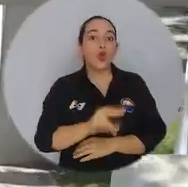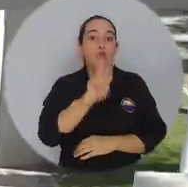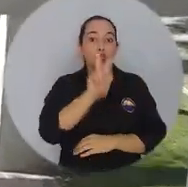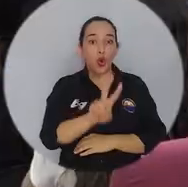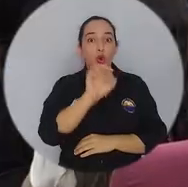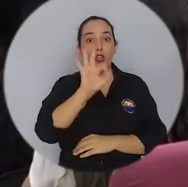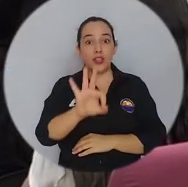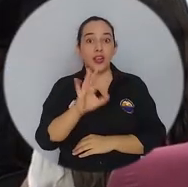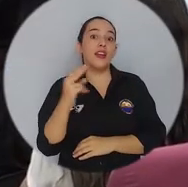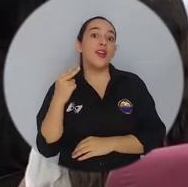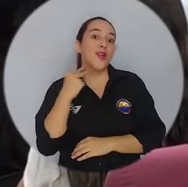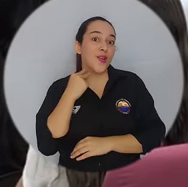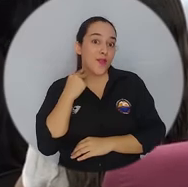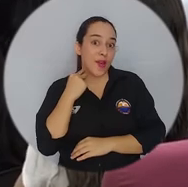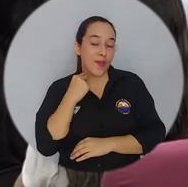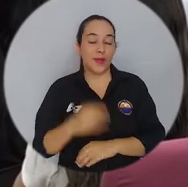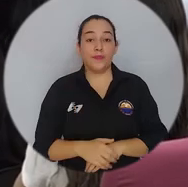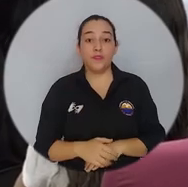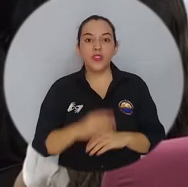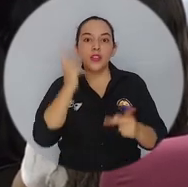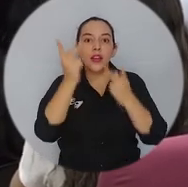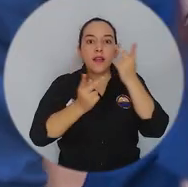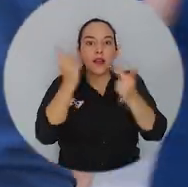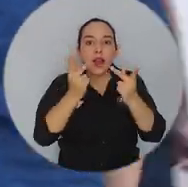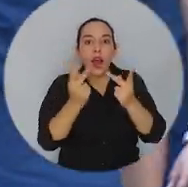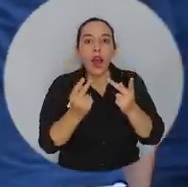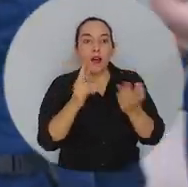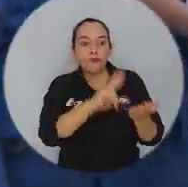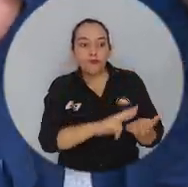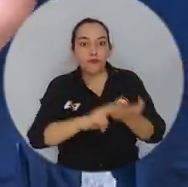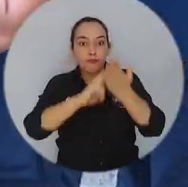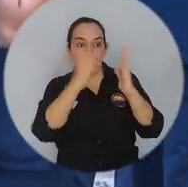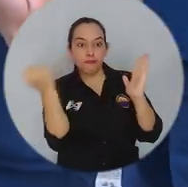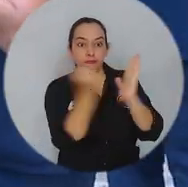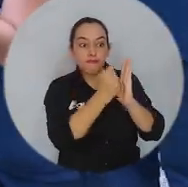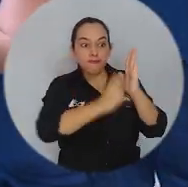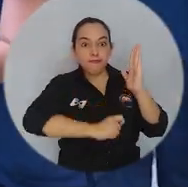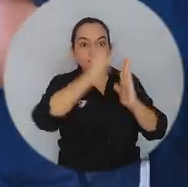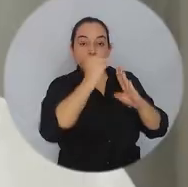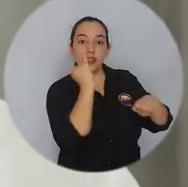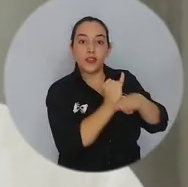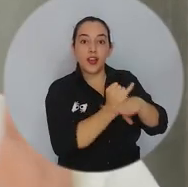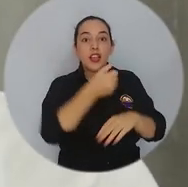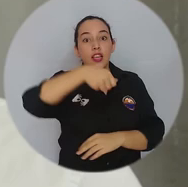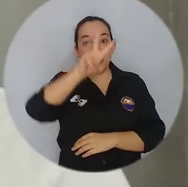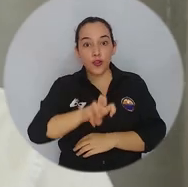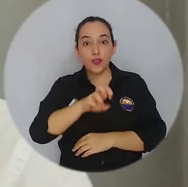y 4 de noviembre. Y la visita con fines de renovación de nuestra acreditación institucional para los días